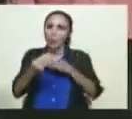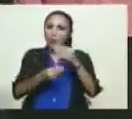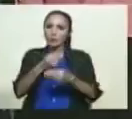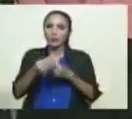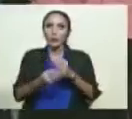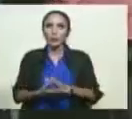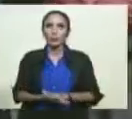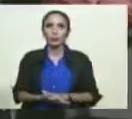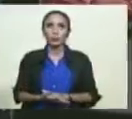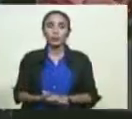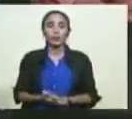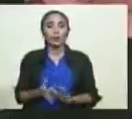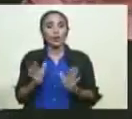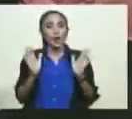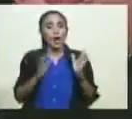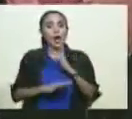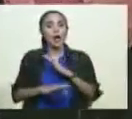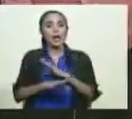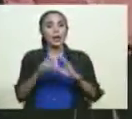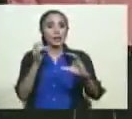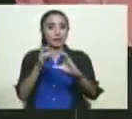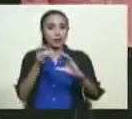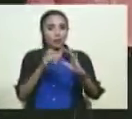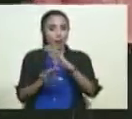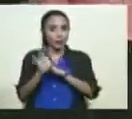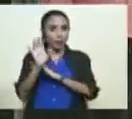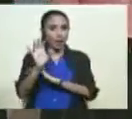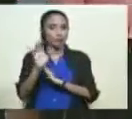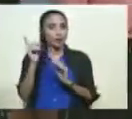Tenemos que consolidar el carnet de la patria.